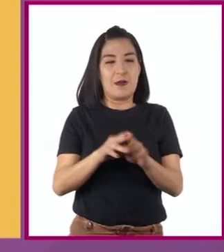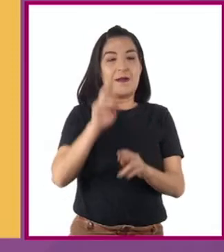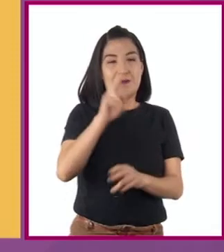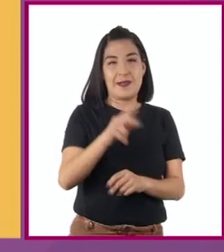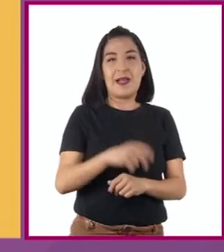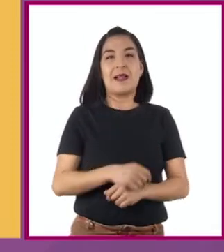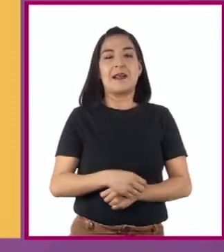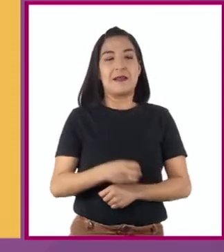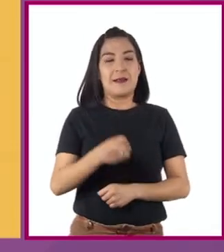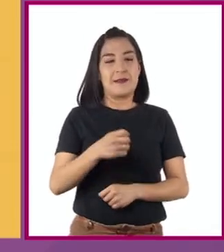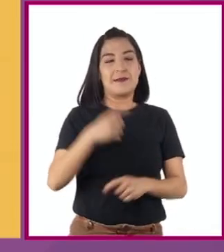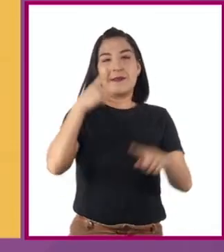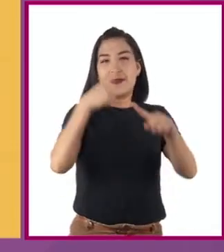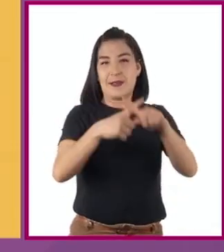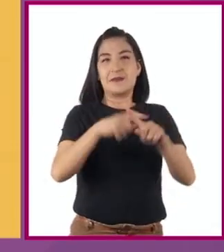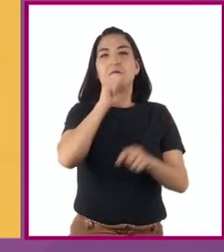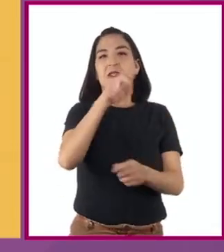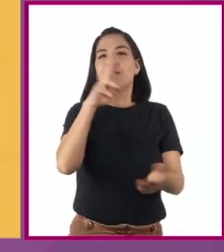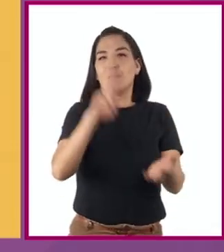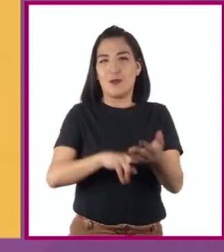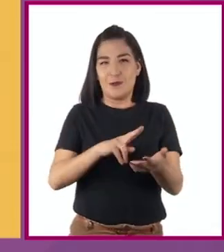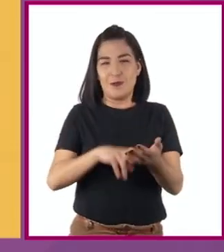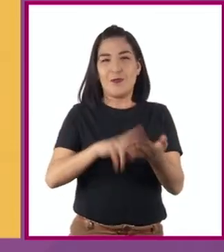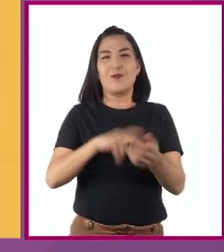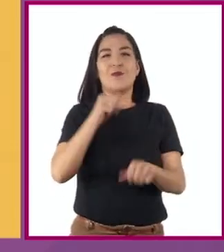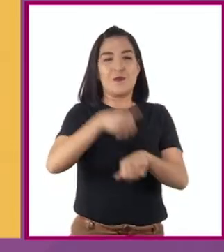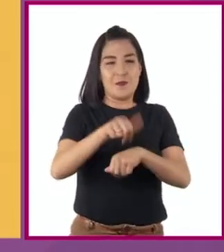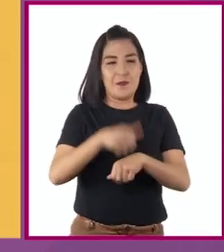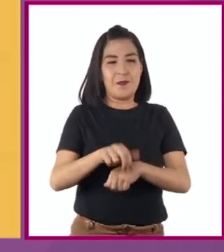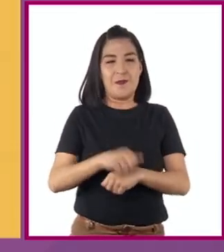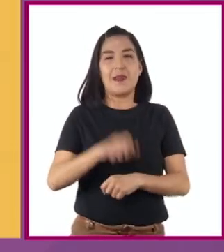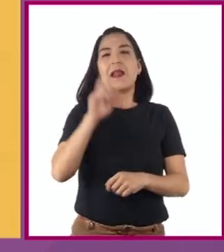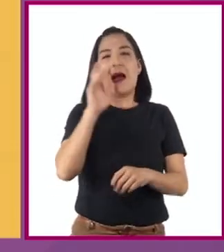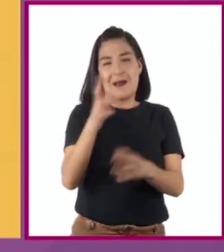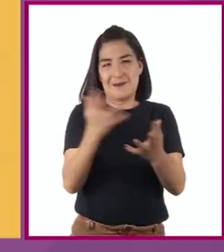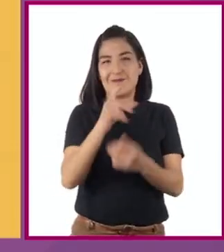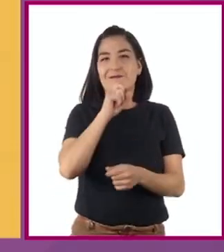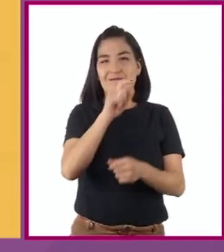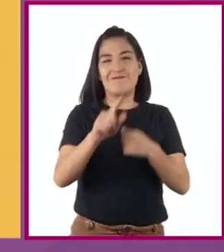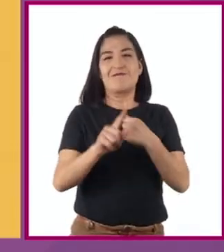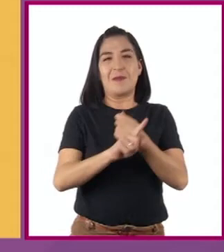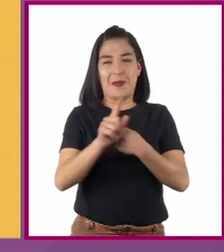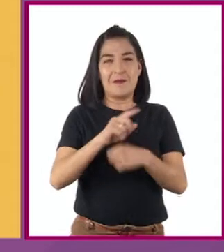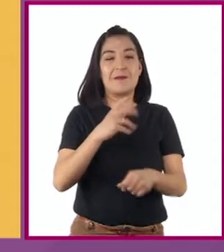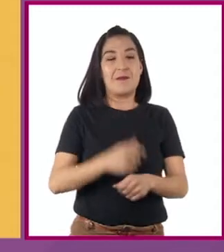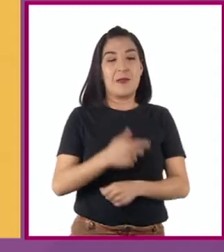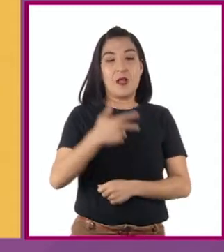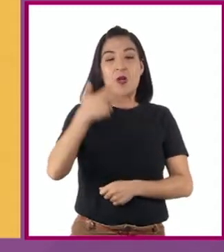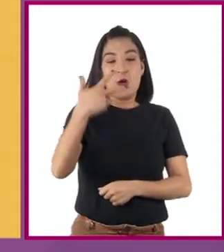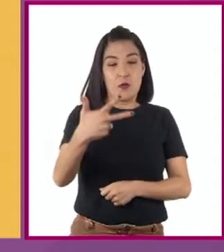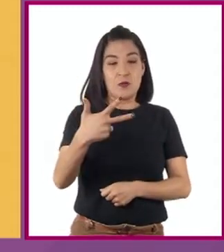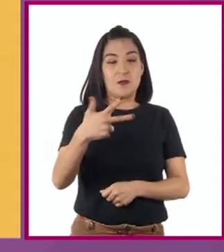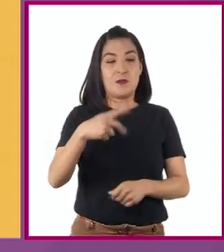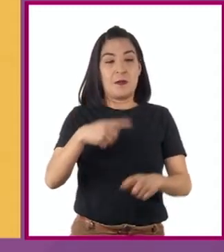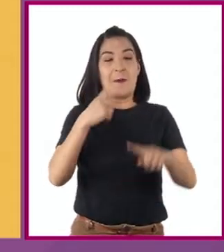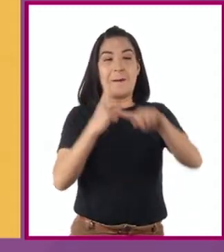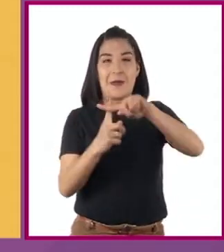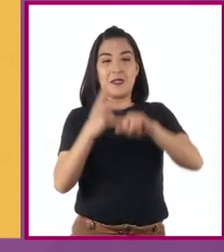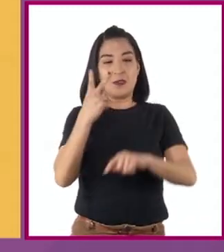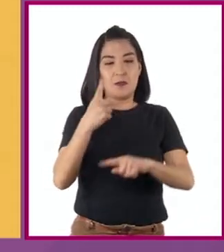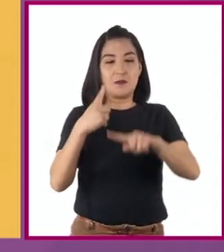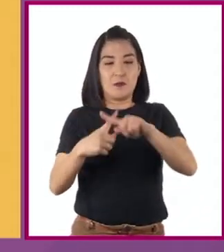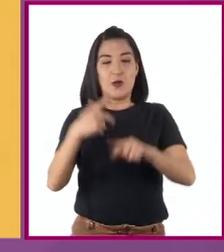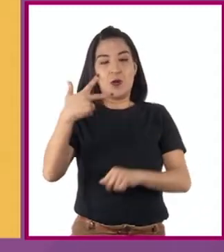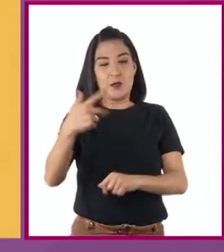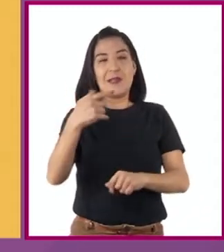sustituimos x por su valor numérico y resolvemos las operaciones. 8 más 2 por 8 igual